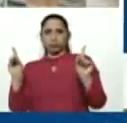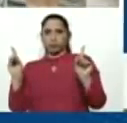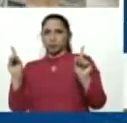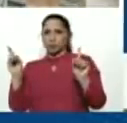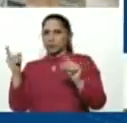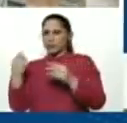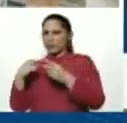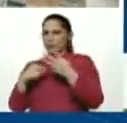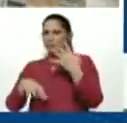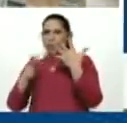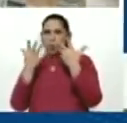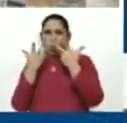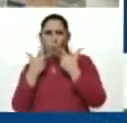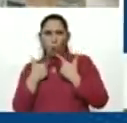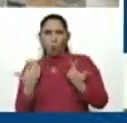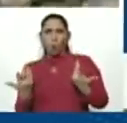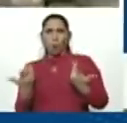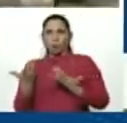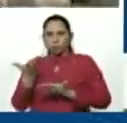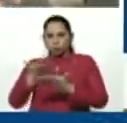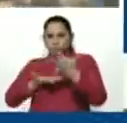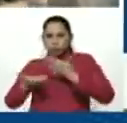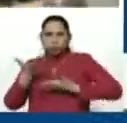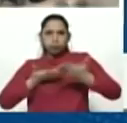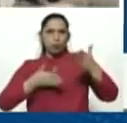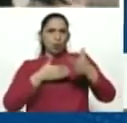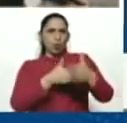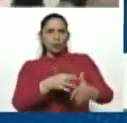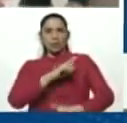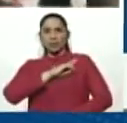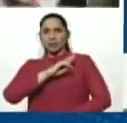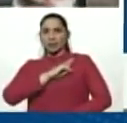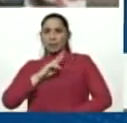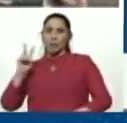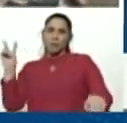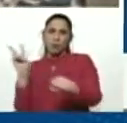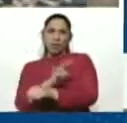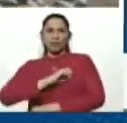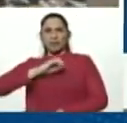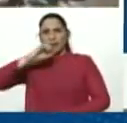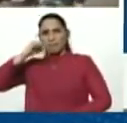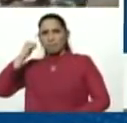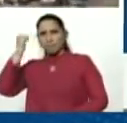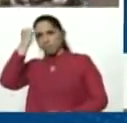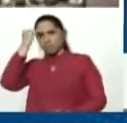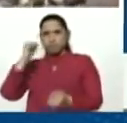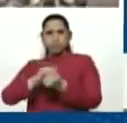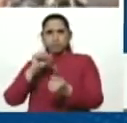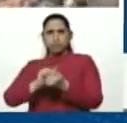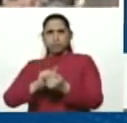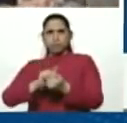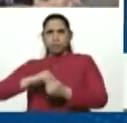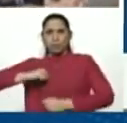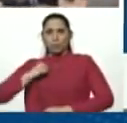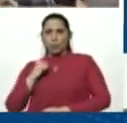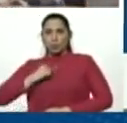multicolorida, contra el racismo y la violencia y la brutalidad policial, sigue la brutalidad policial.